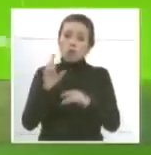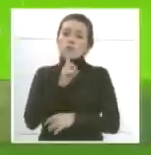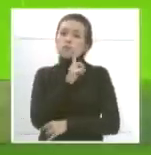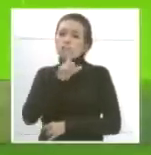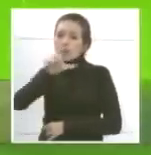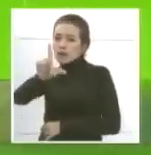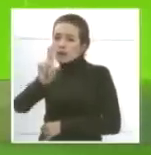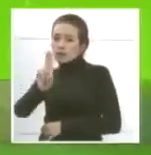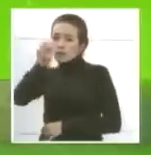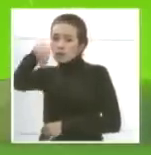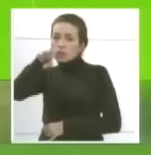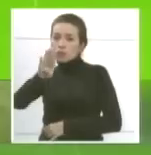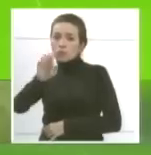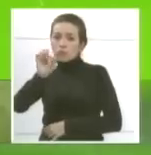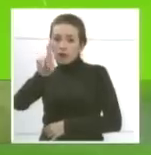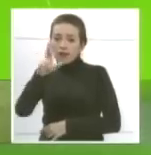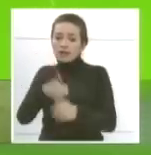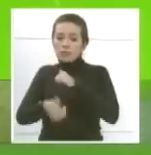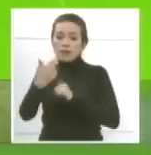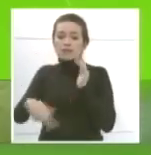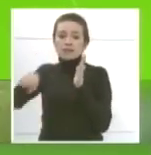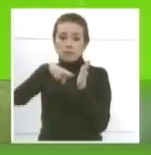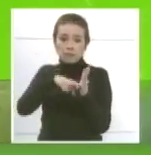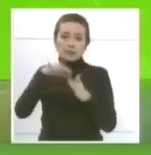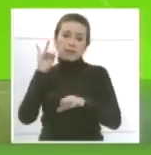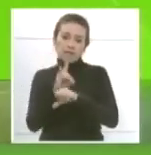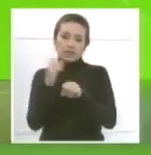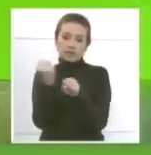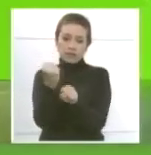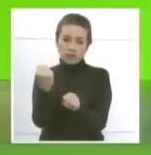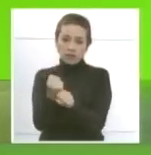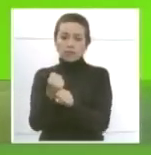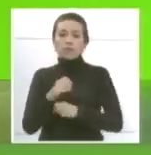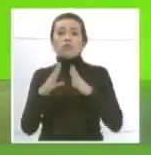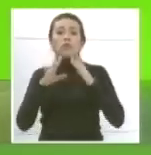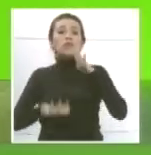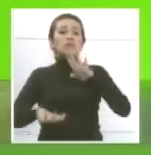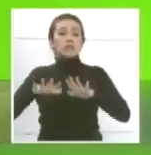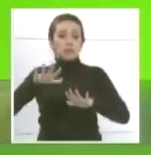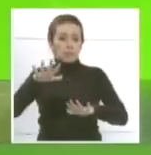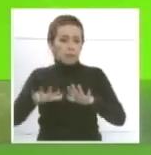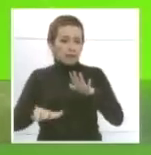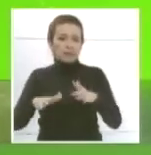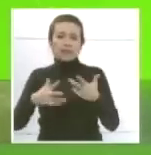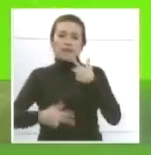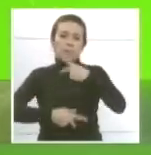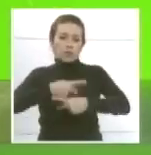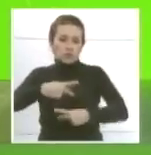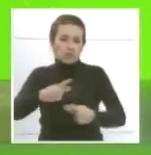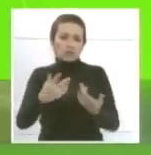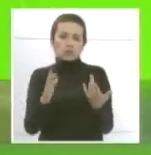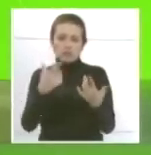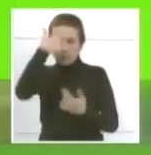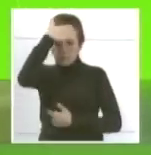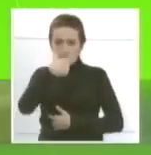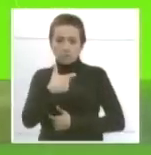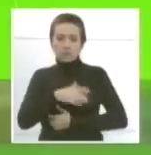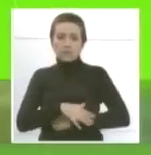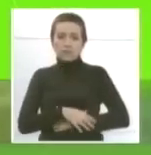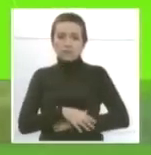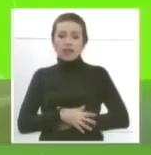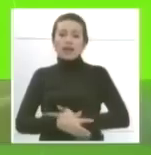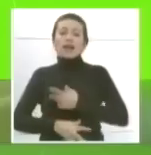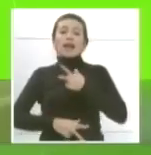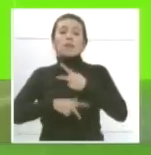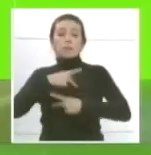momento del día es más frecuente el dolor? Depende de la etapa del proceso degenerativo. O sea, este proceso de